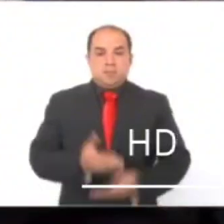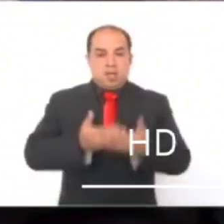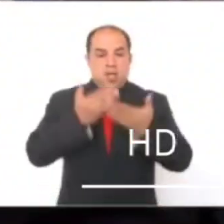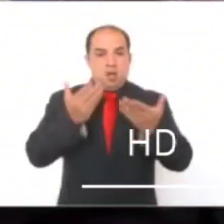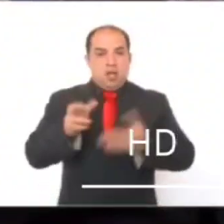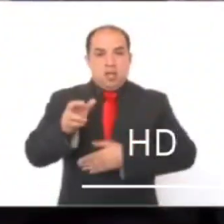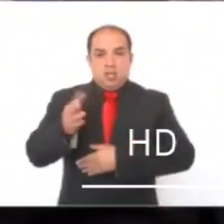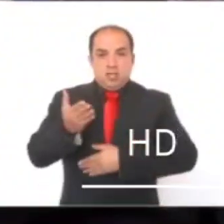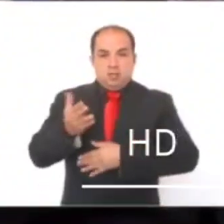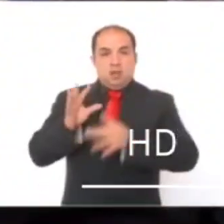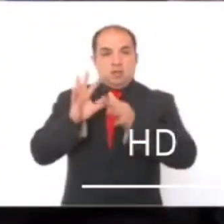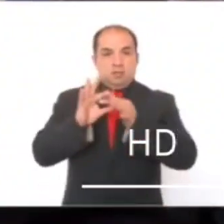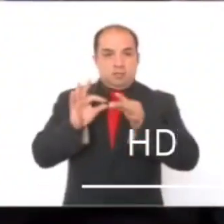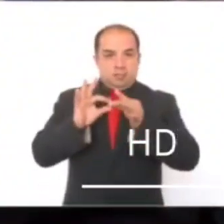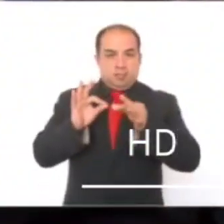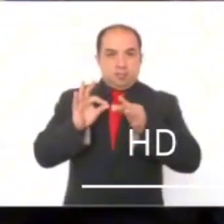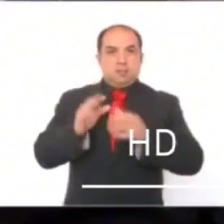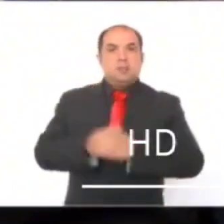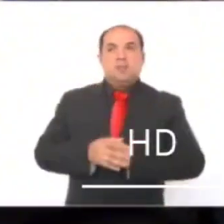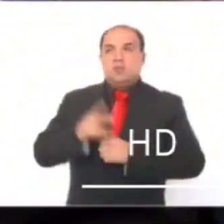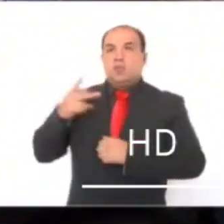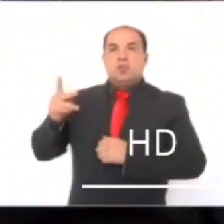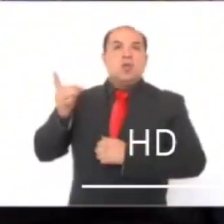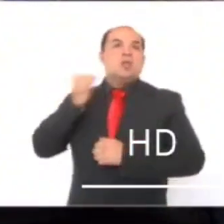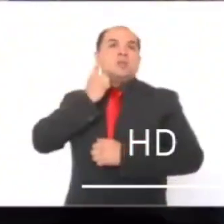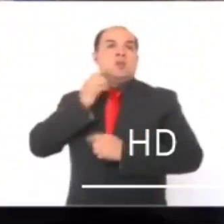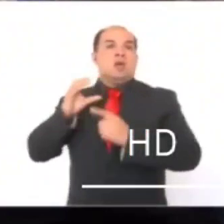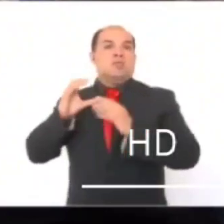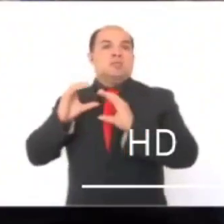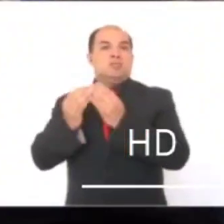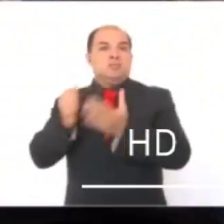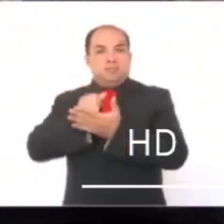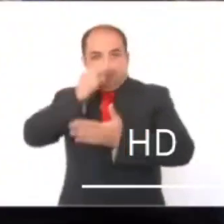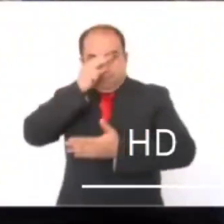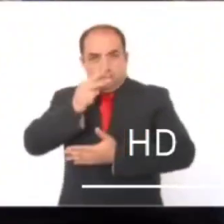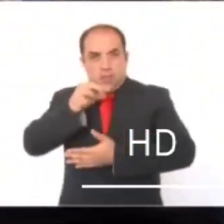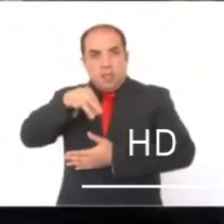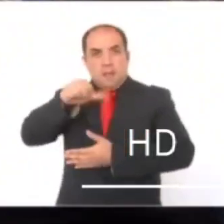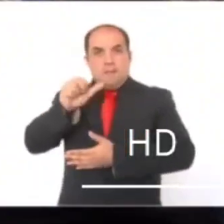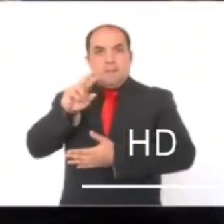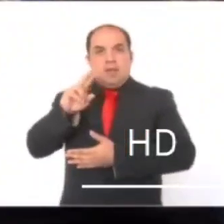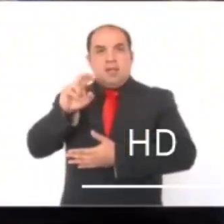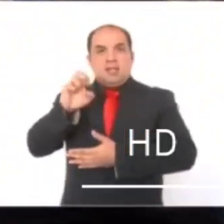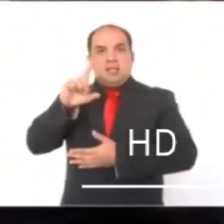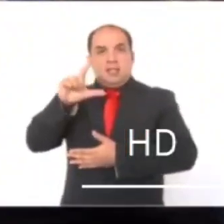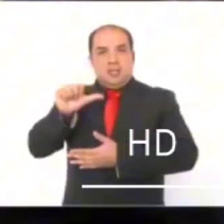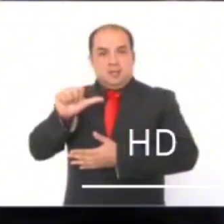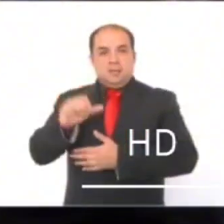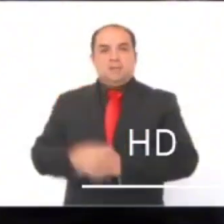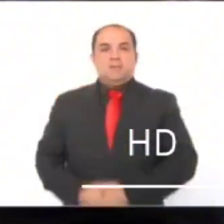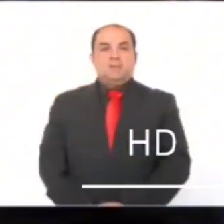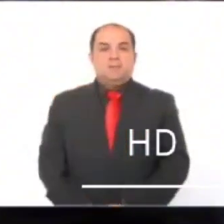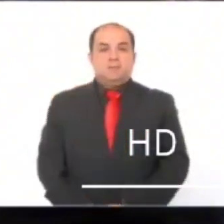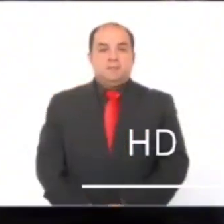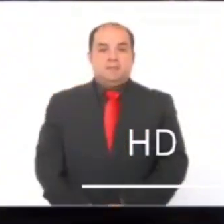Ahora recibimos la intervención de la diputada en el Congreso de la Ciudad de México, Marcela Fuente Castillo.